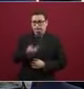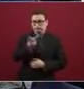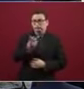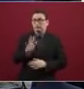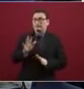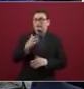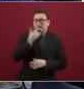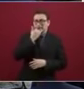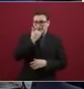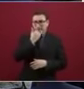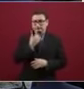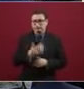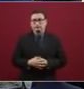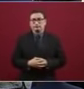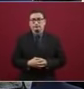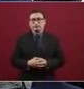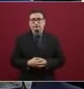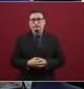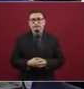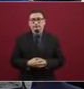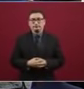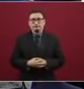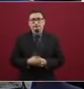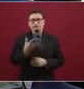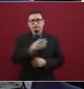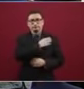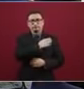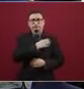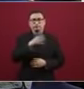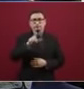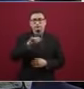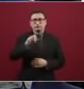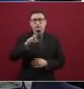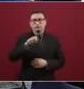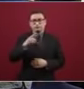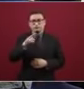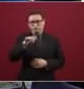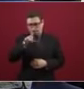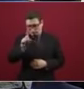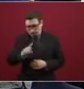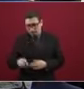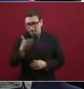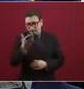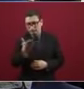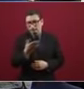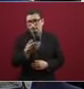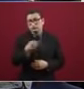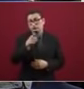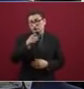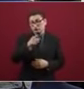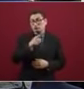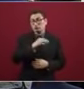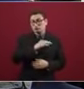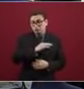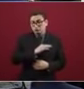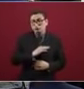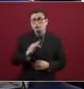Perdón. Comandante, adelante. Comandante Luis Rodríguez Bucio, ¿podría usted comprometerse a alguna